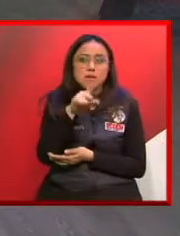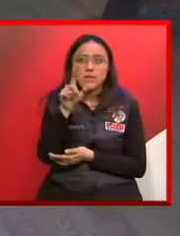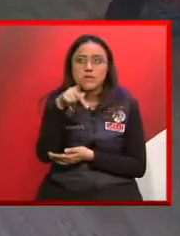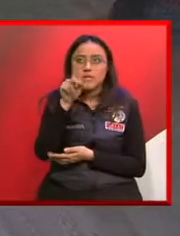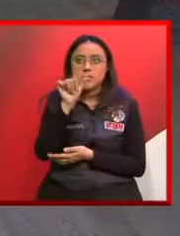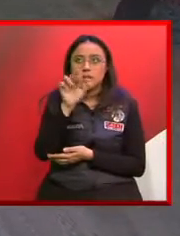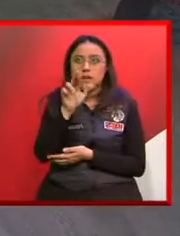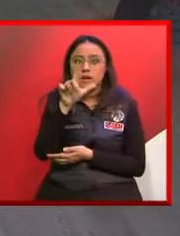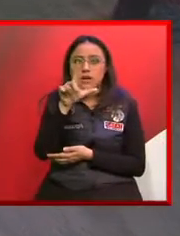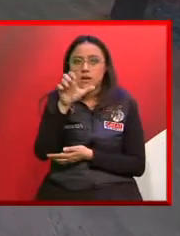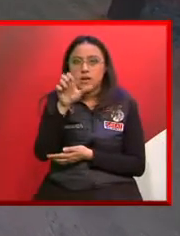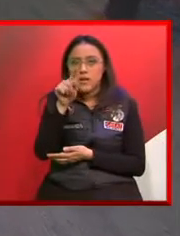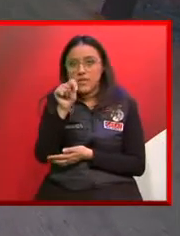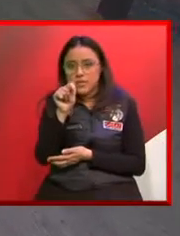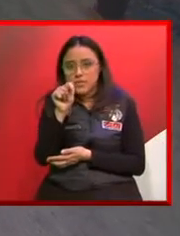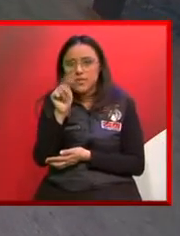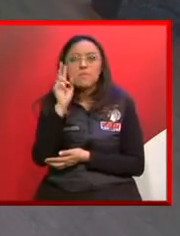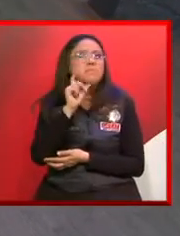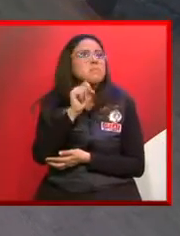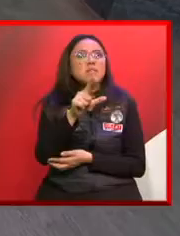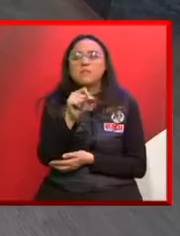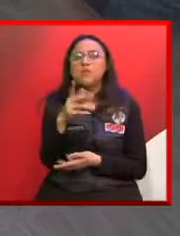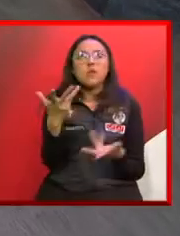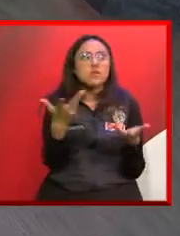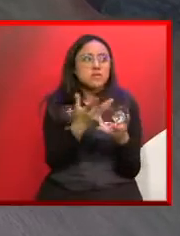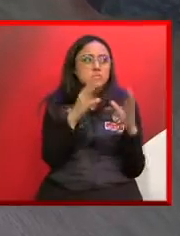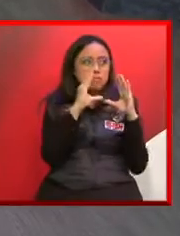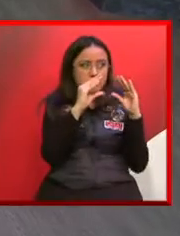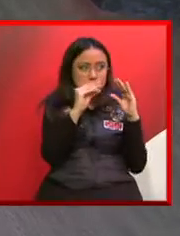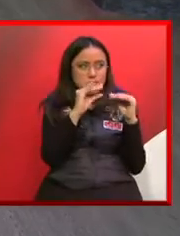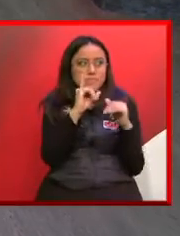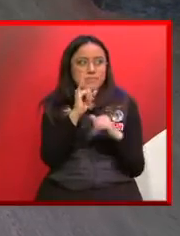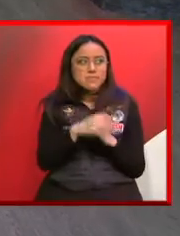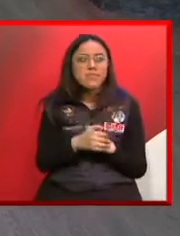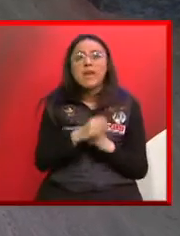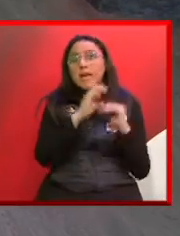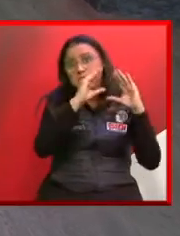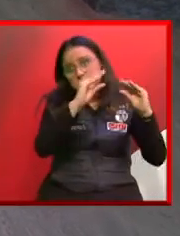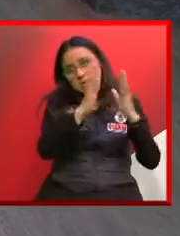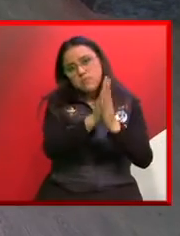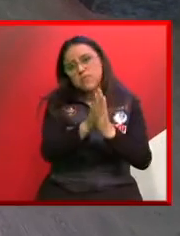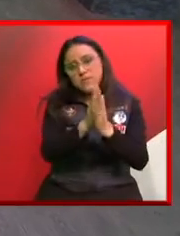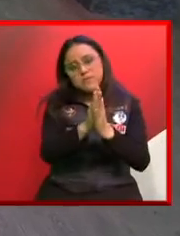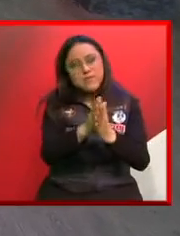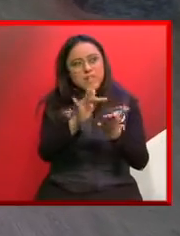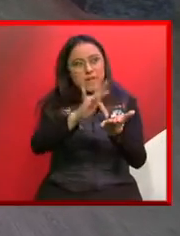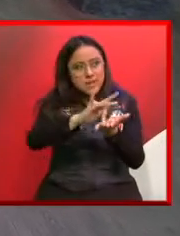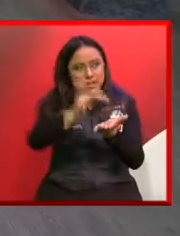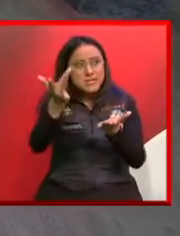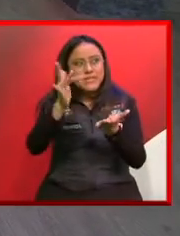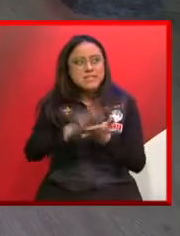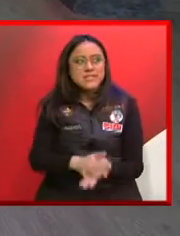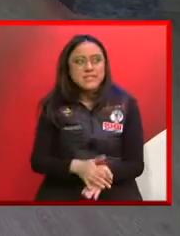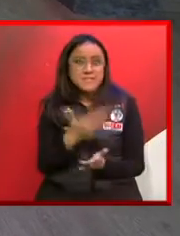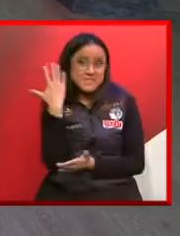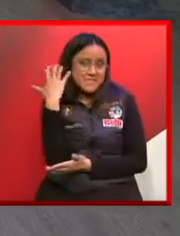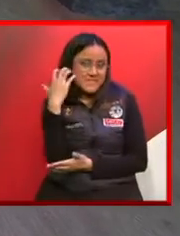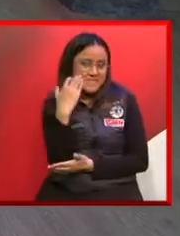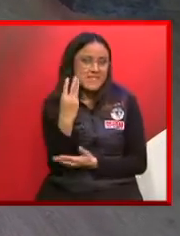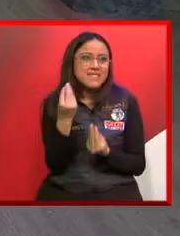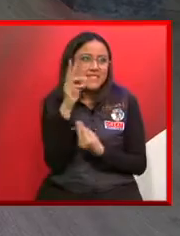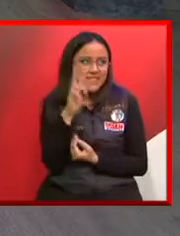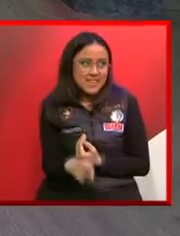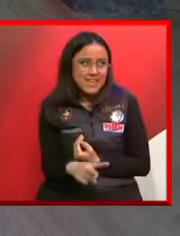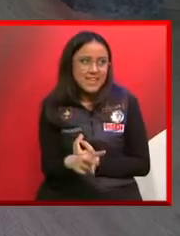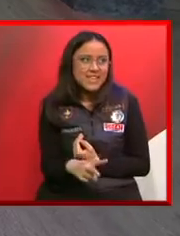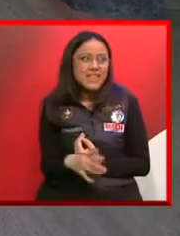Scarlett. Scarlett, haz lo mismo, por favor. Edúcamela, por favor. Gracias, chiquita. Coquetona,